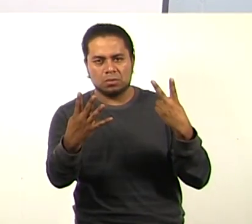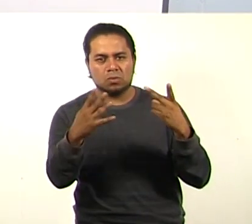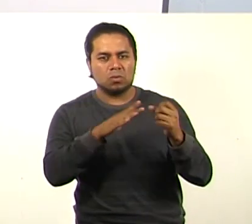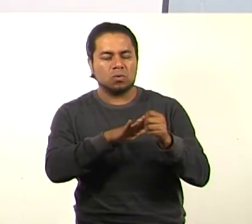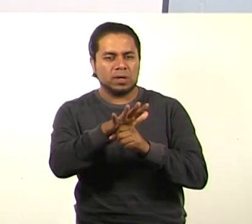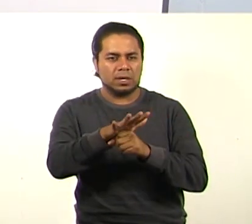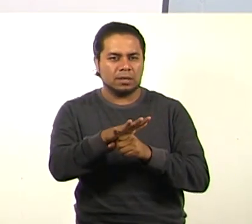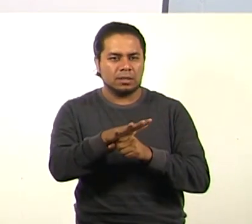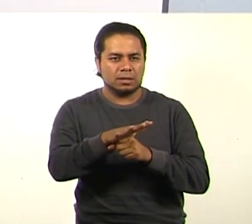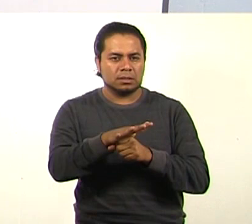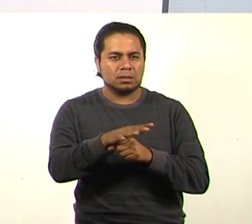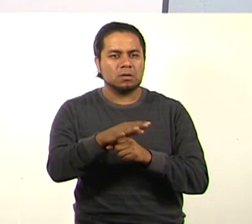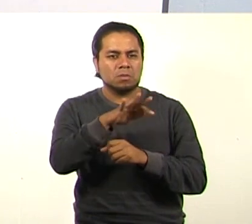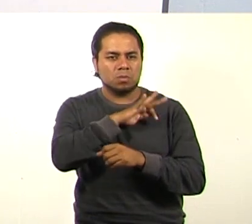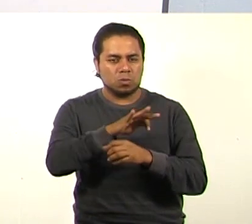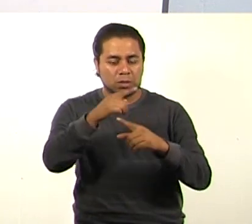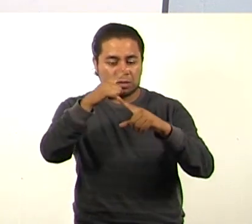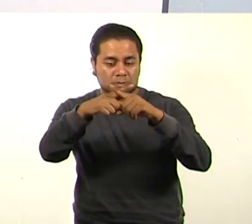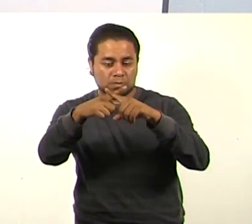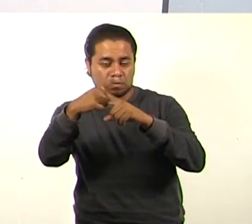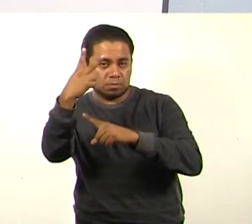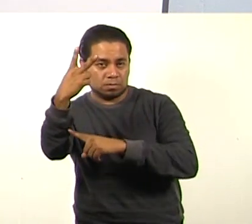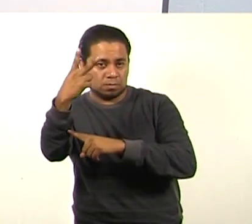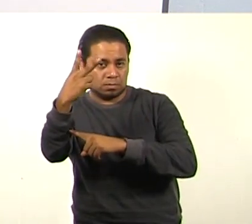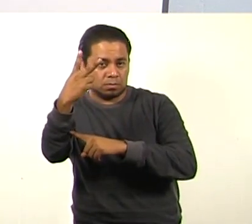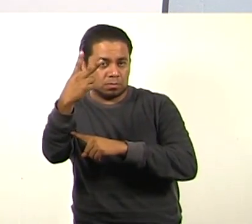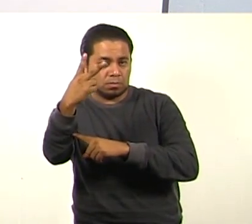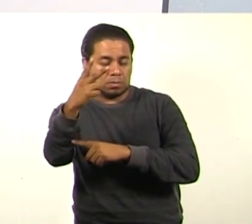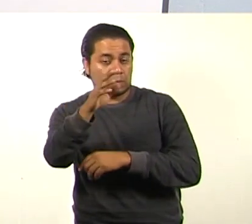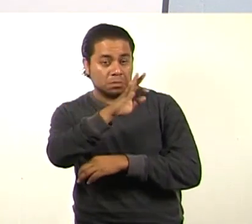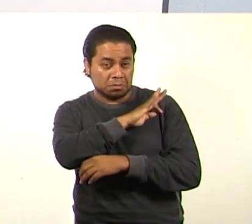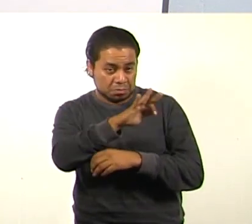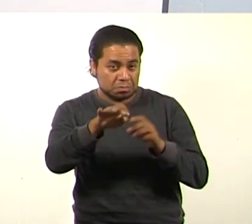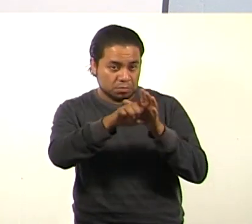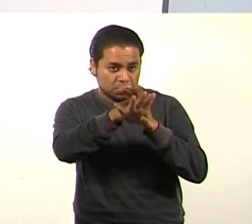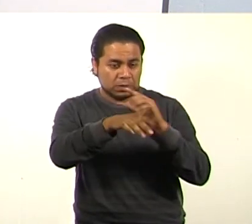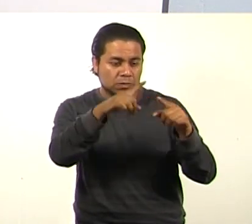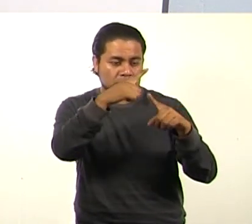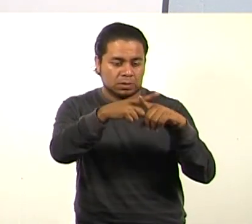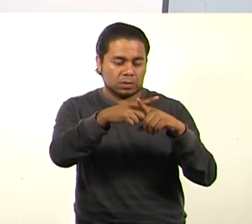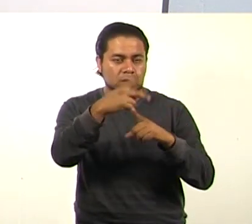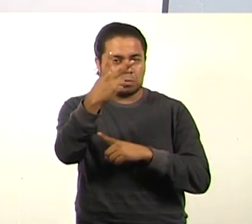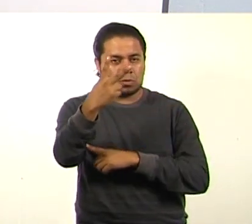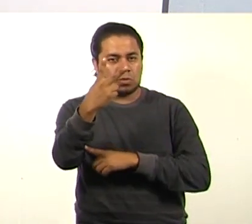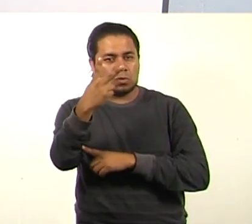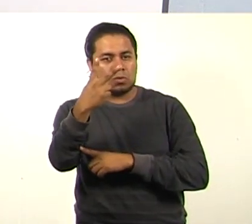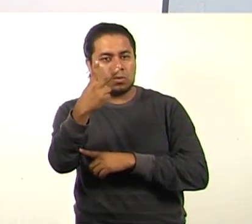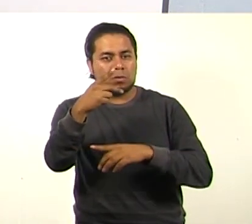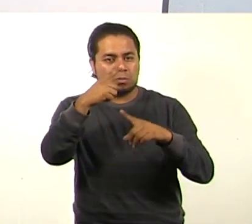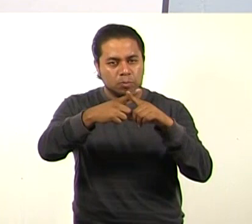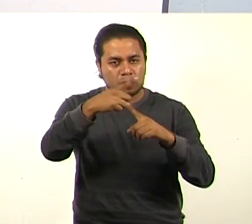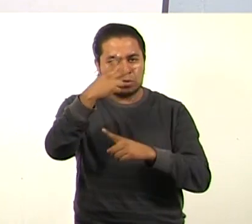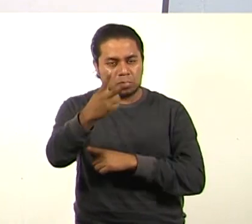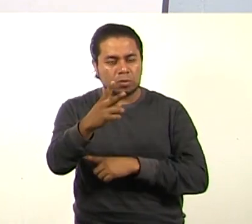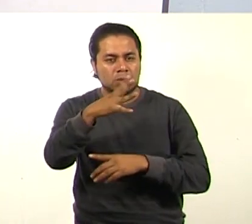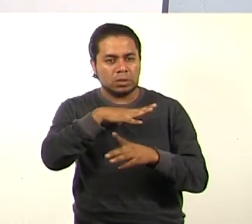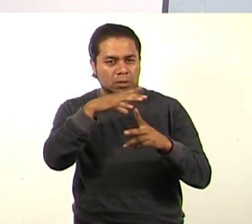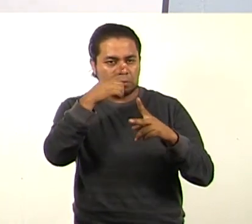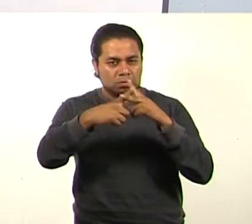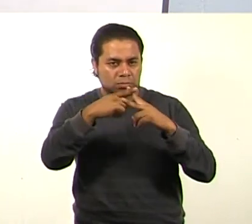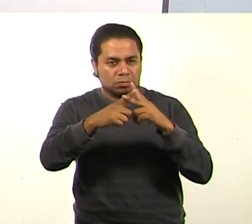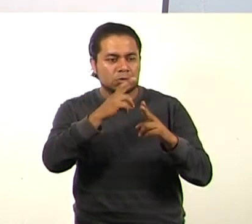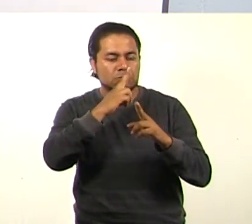decir, se pueden multiplicar por 2. Si se pueden multiplicar por 2 y el resultado de esa multiplicación es